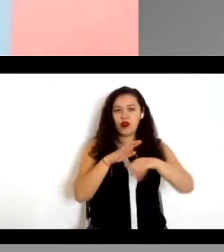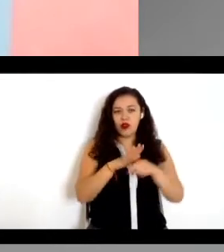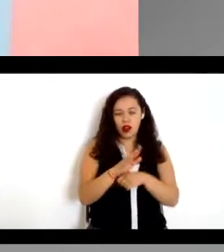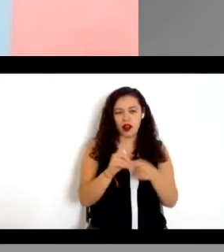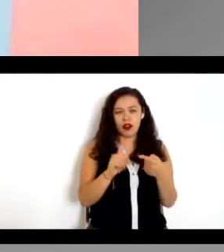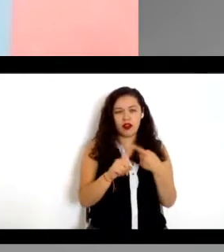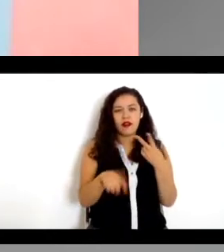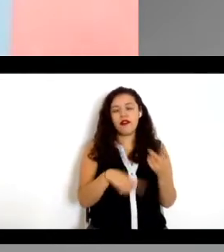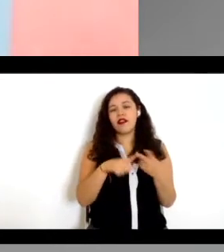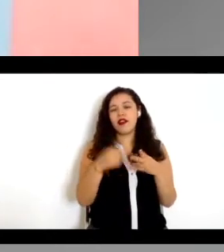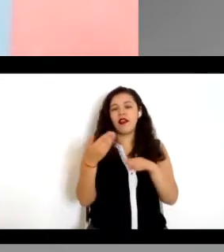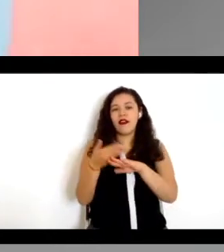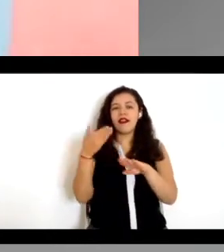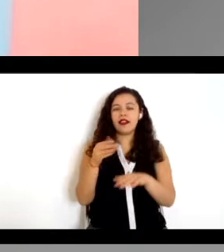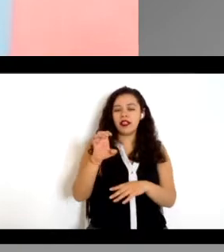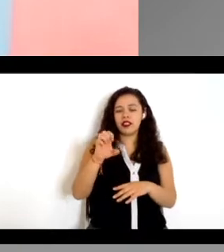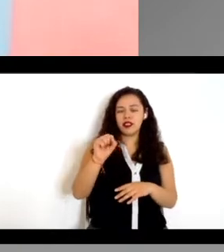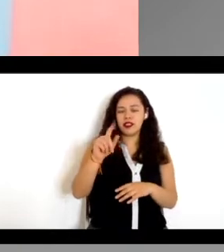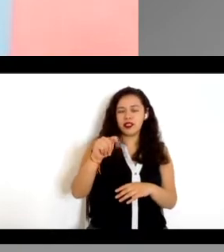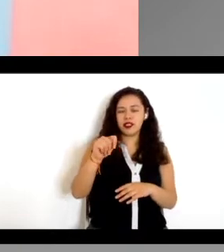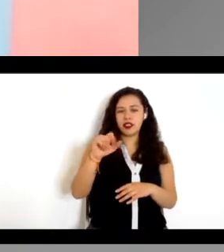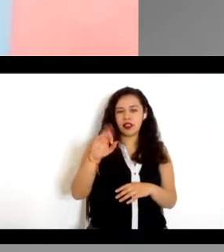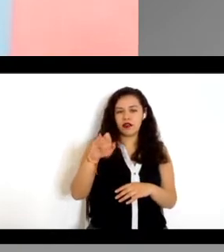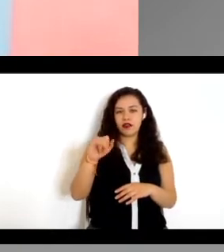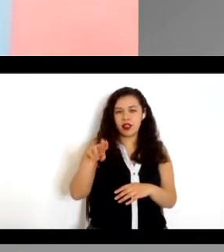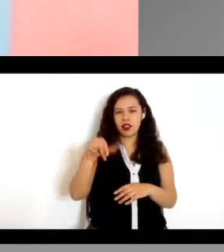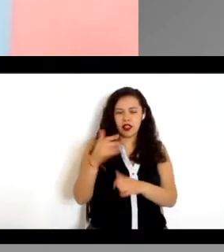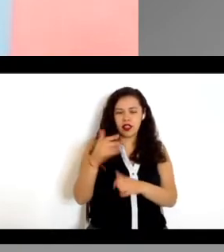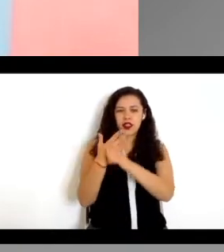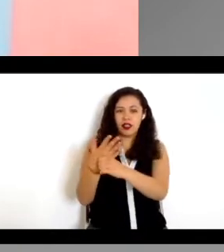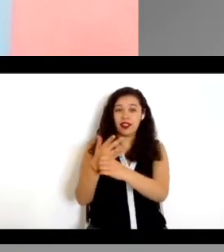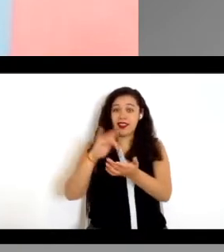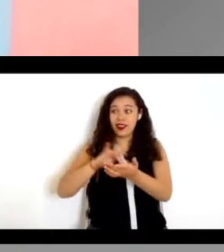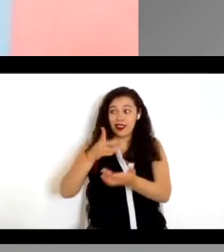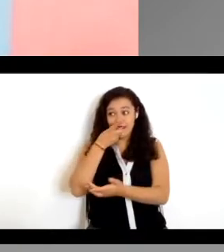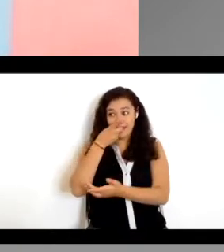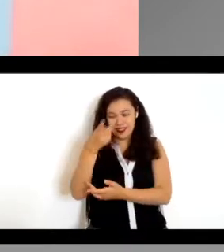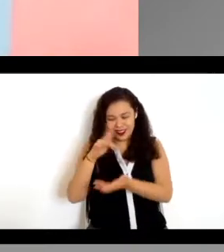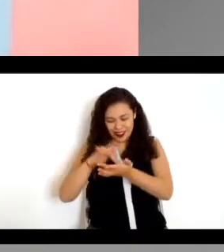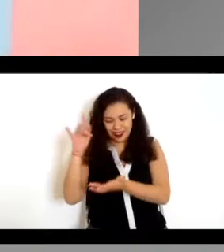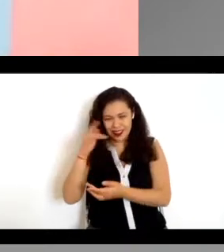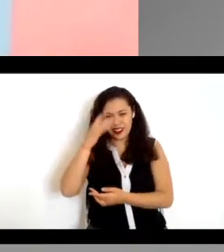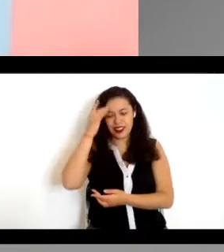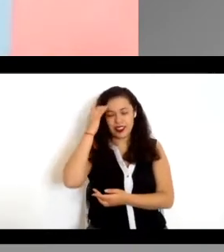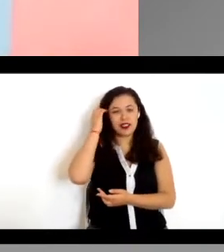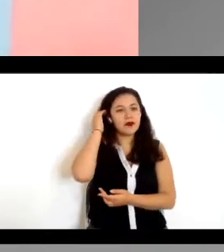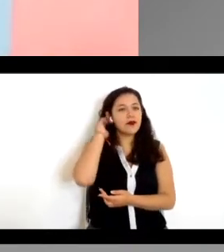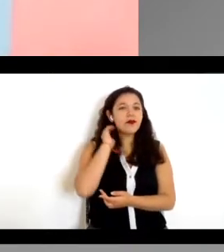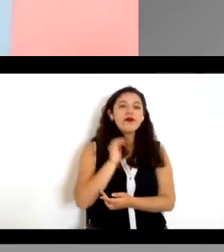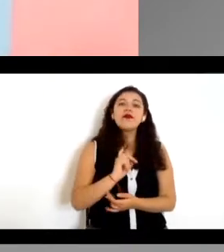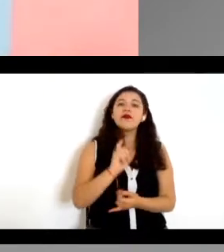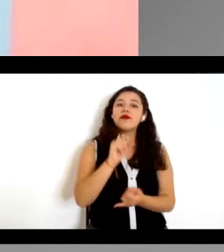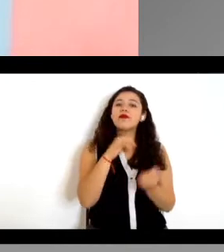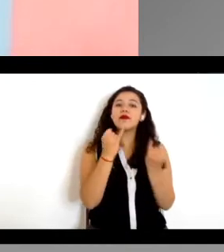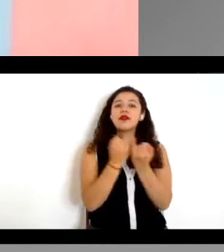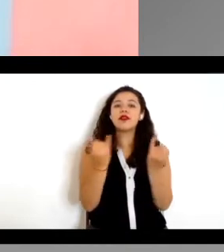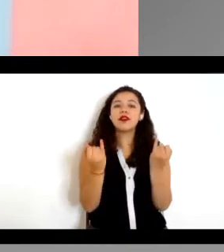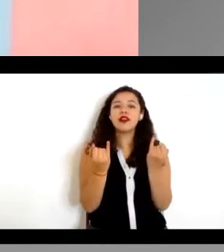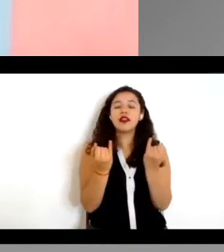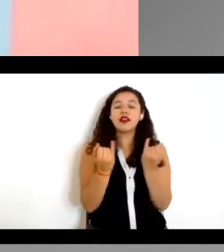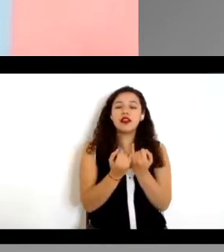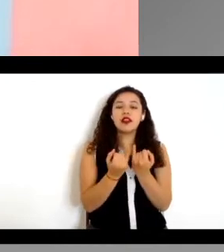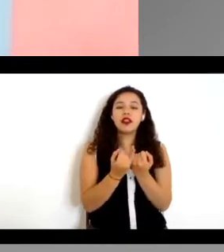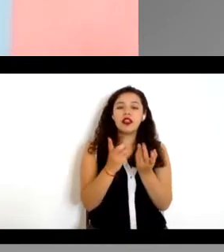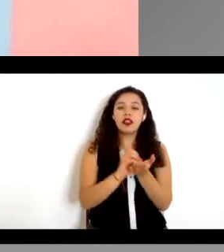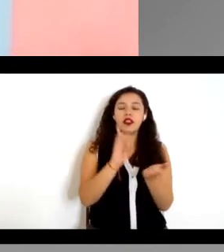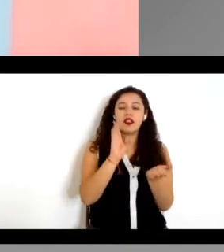hace un rato Estefanía, y gracias por ponerlo en radar. Incluso ni las mismas condiciones de discapacidad nos trazan y nos tratan